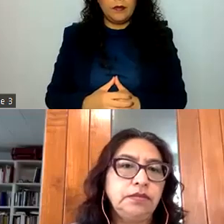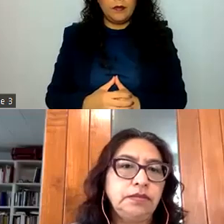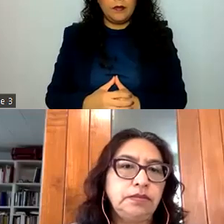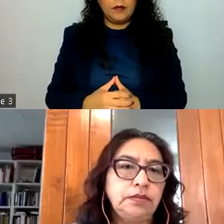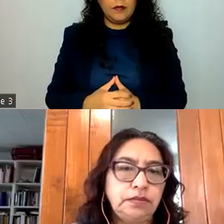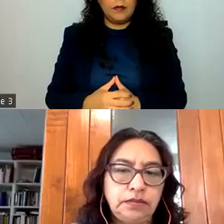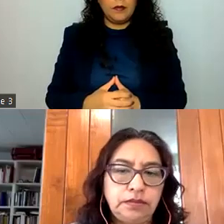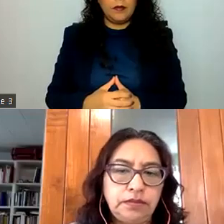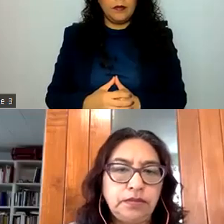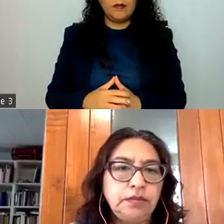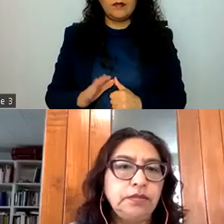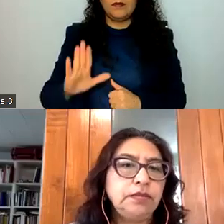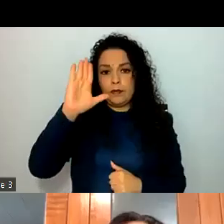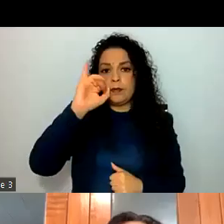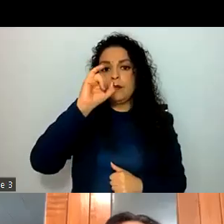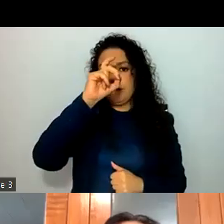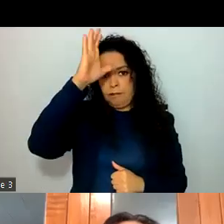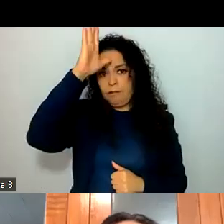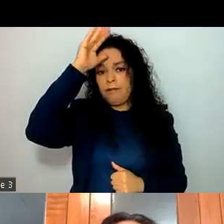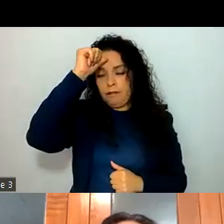Espina Miranda en pro.